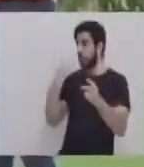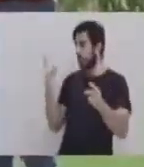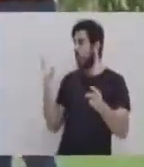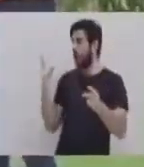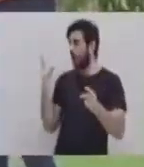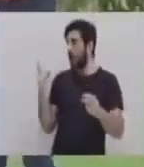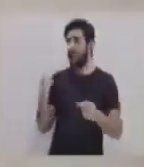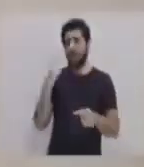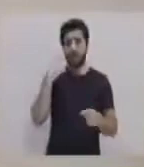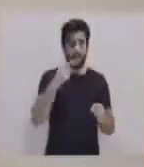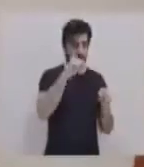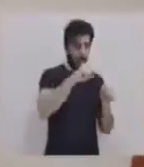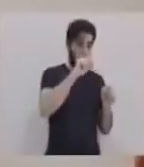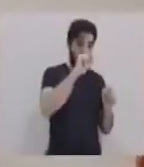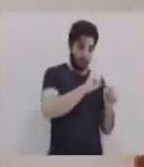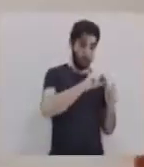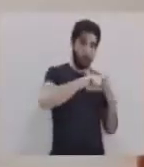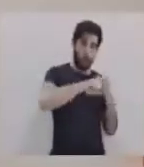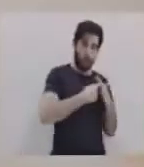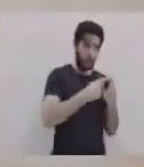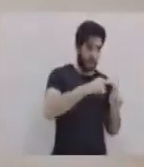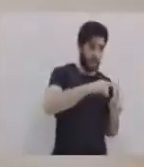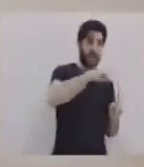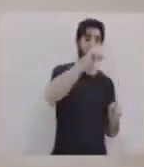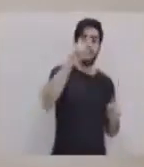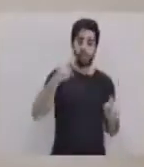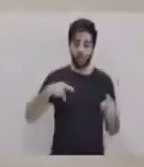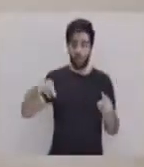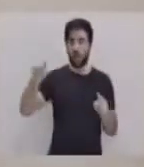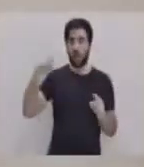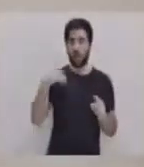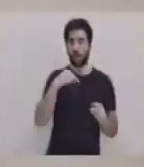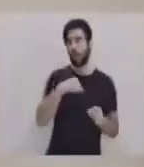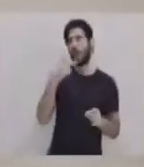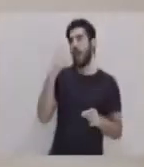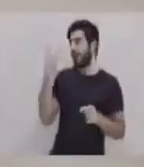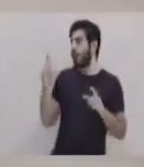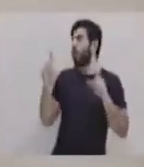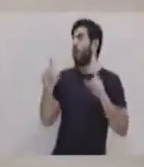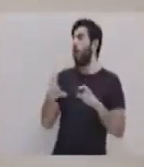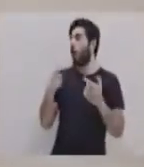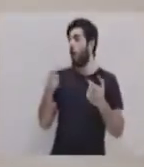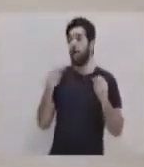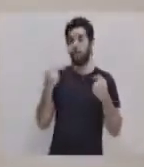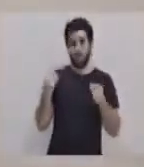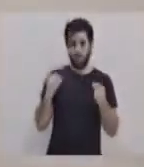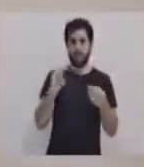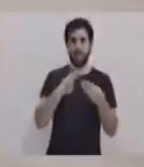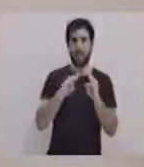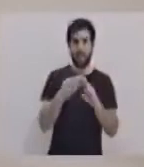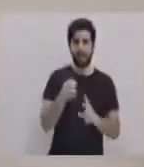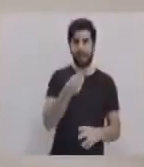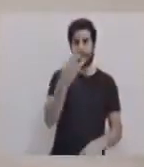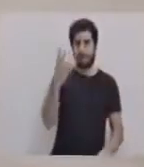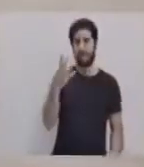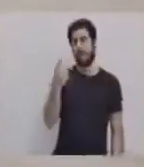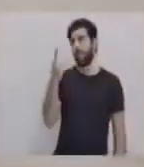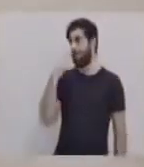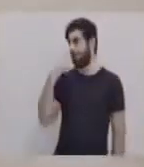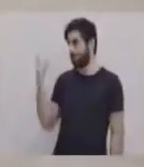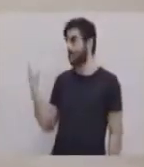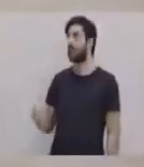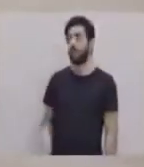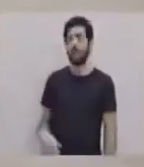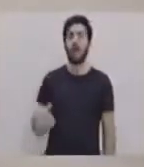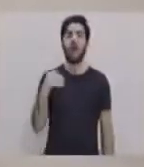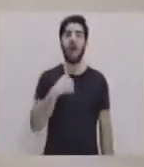función? Para ello tenemos 5 pasos, únicamente 5 pasos. Conozcamos el primero. Y el primero de todos